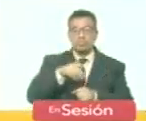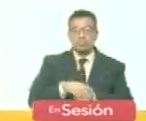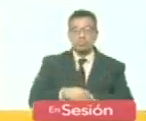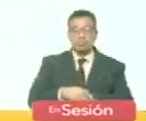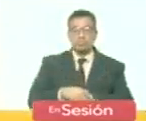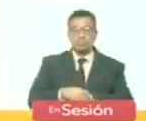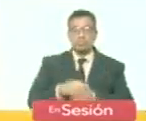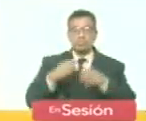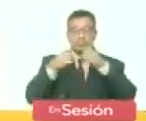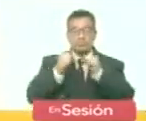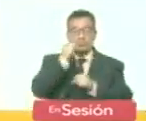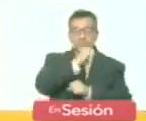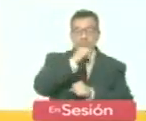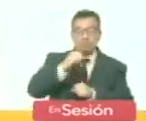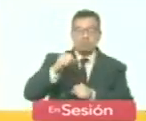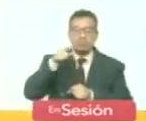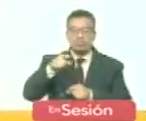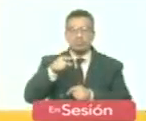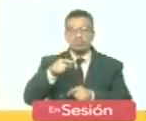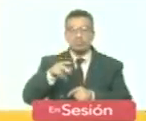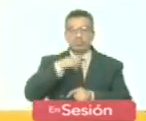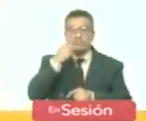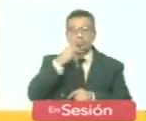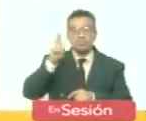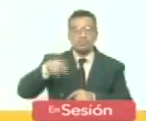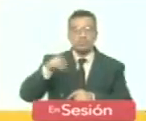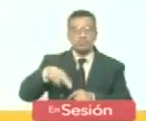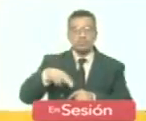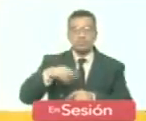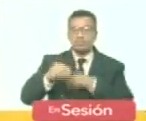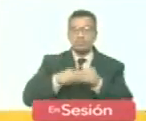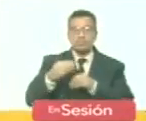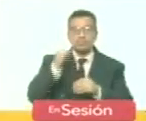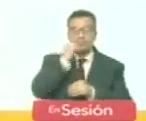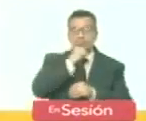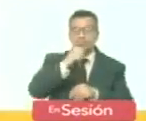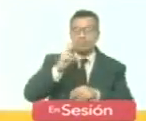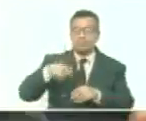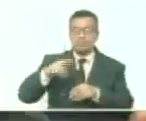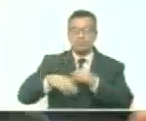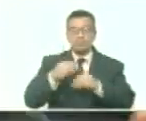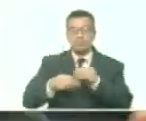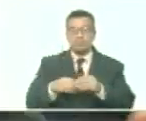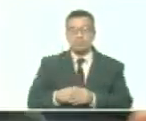El homicidio no es una causa política, nunca lo será, nunca lo ha sido.